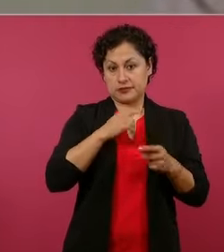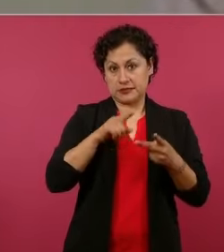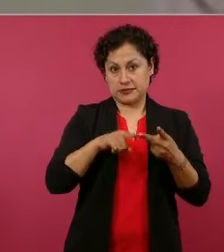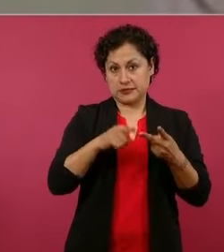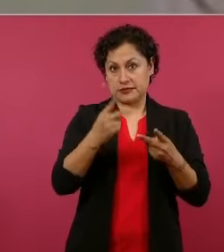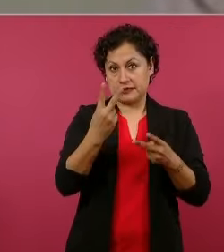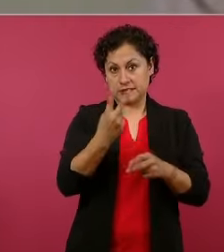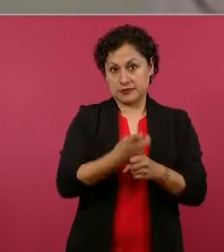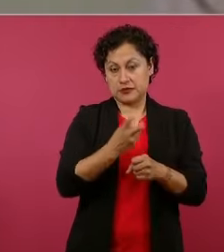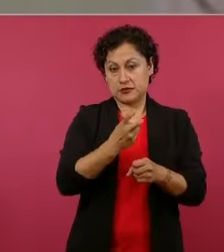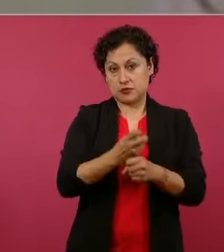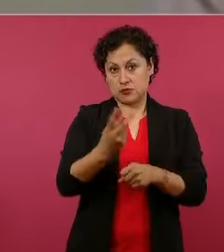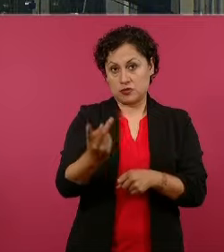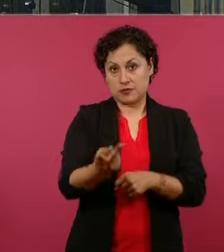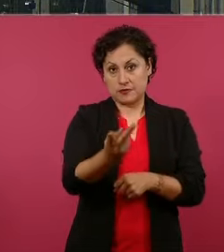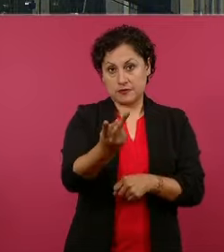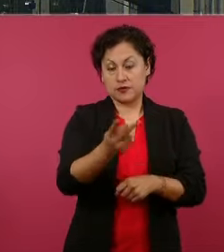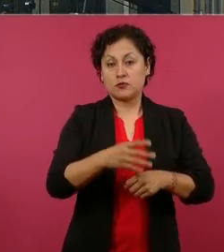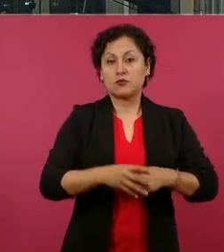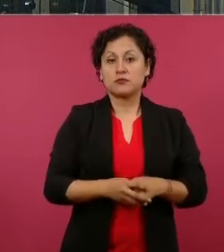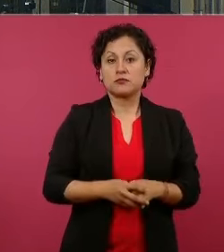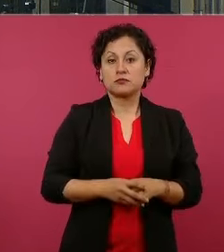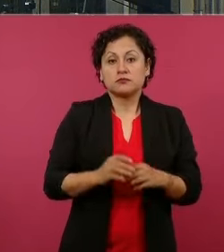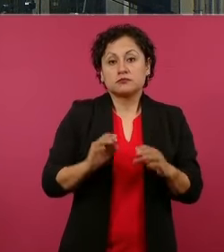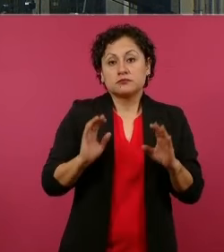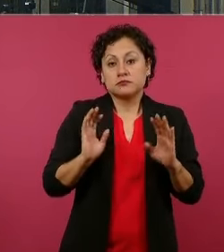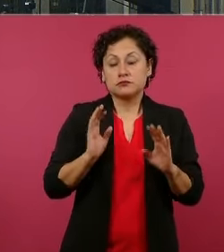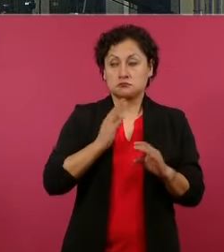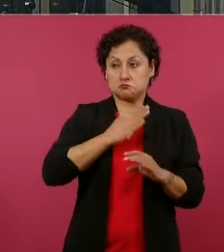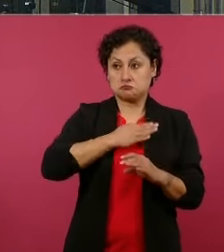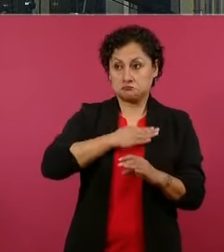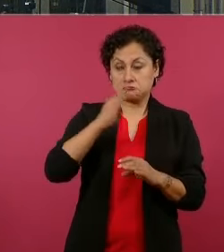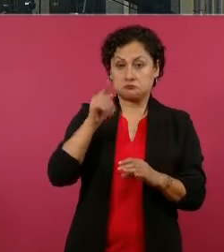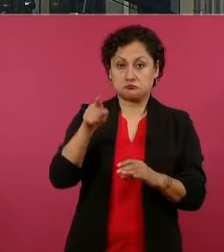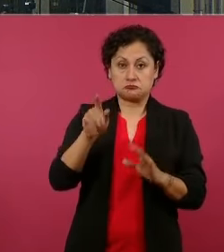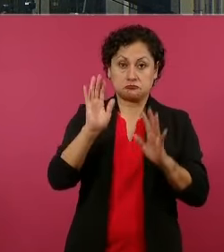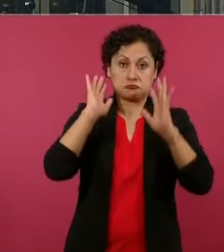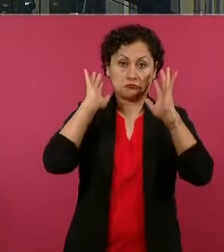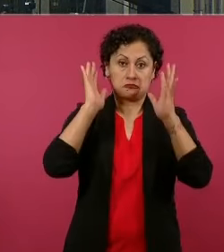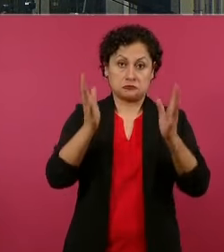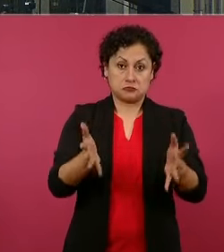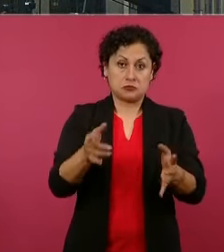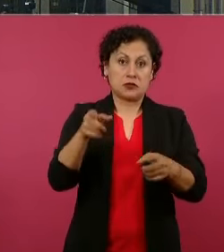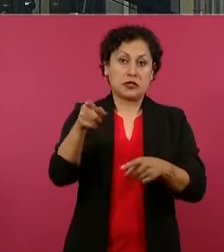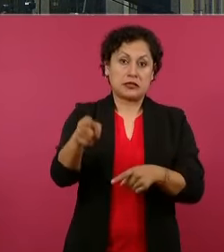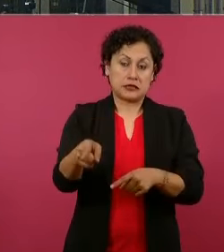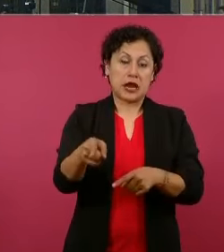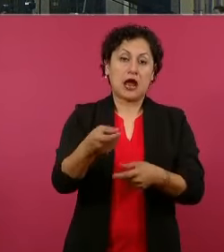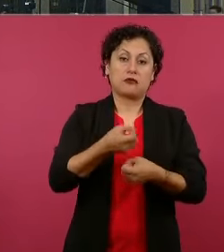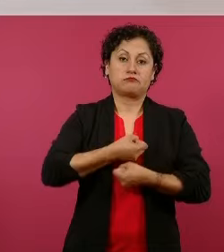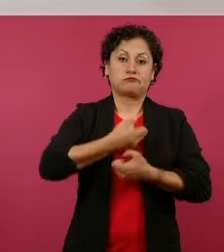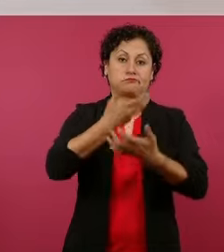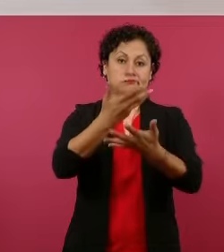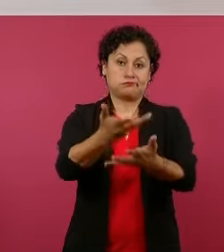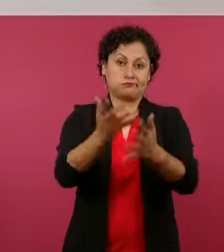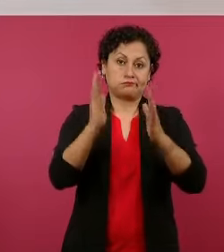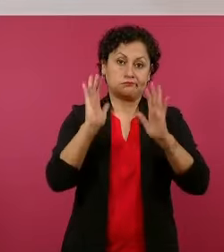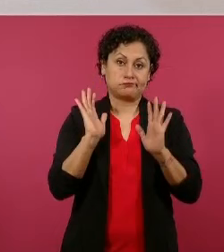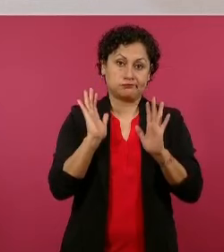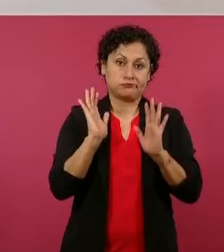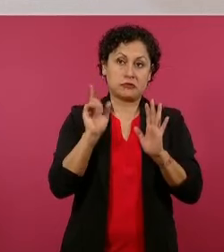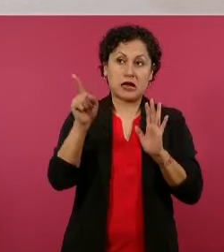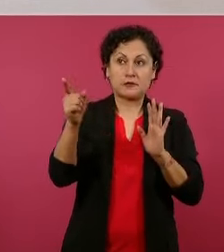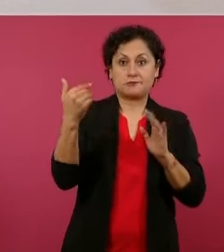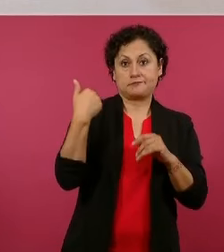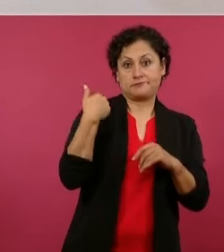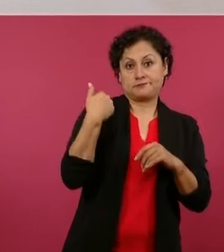Y bueno ya lo expresaste yo tengo la limitación de no poder